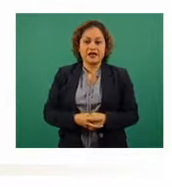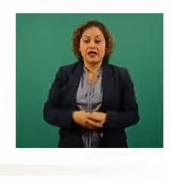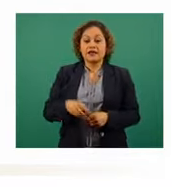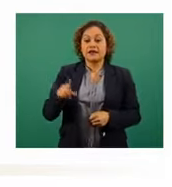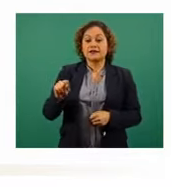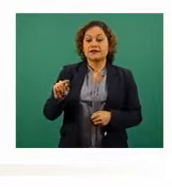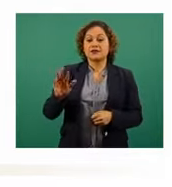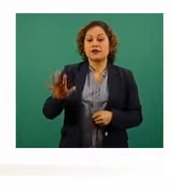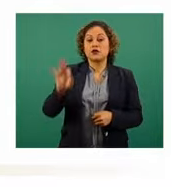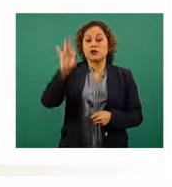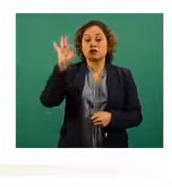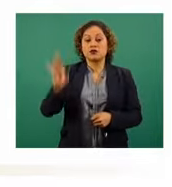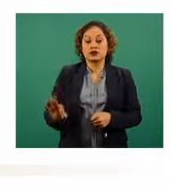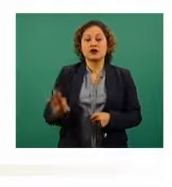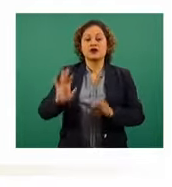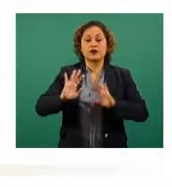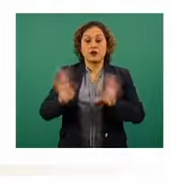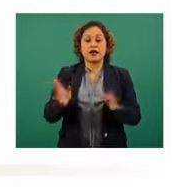de